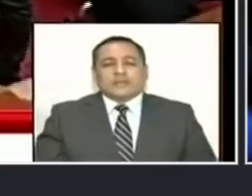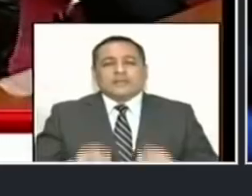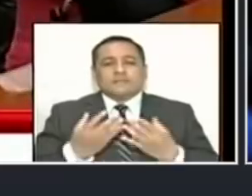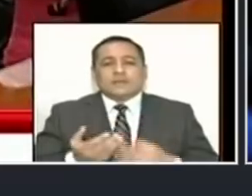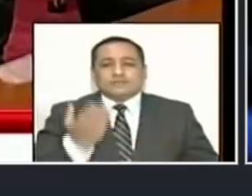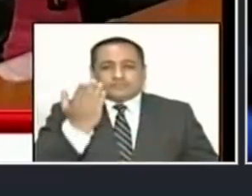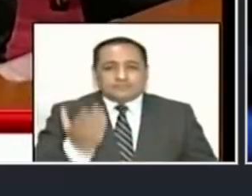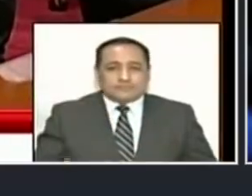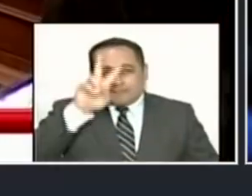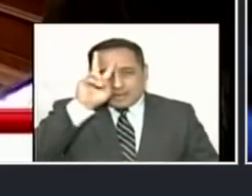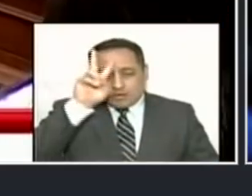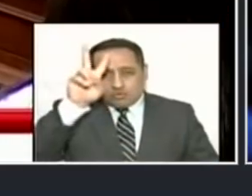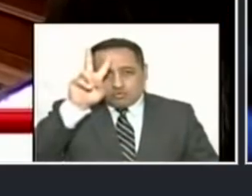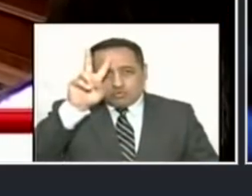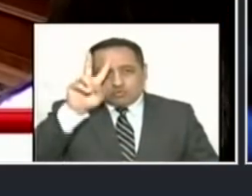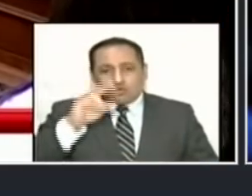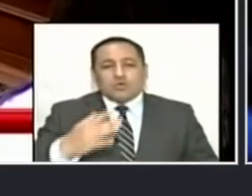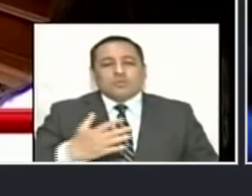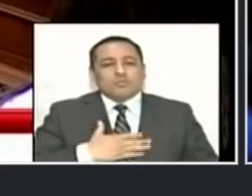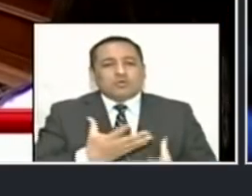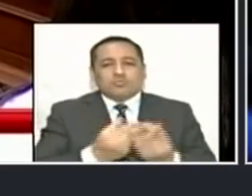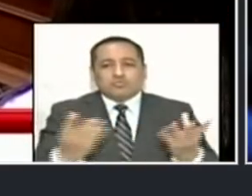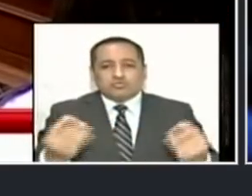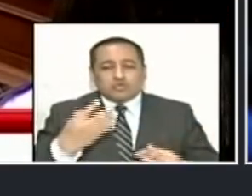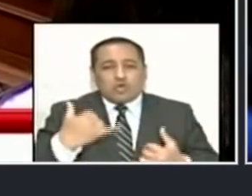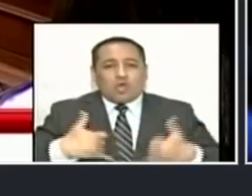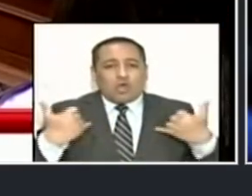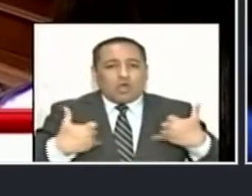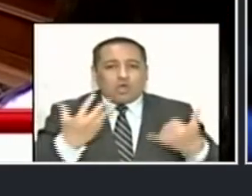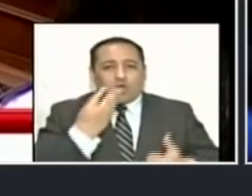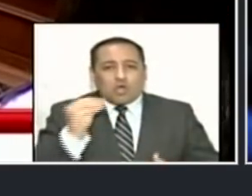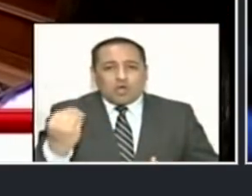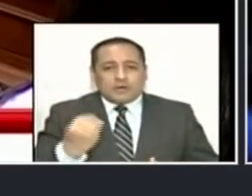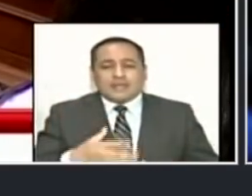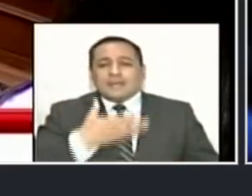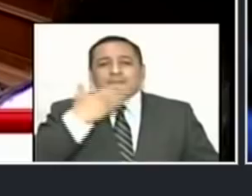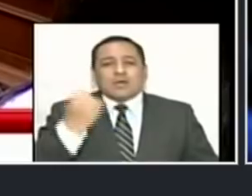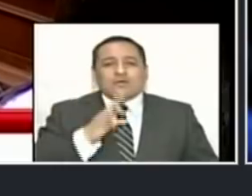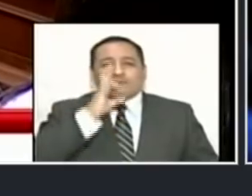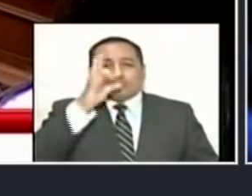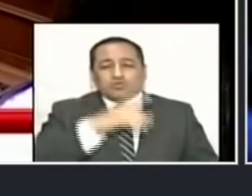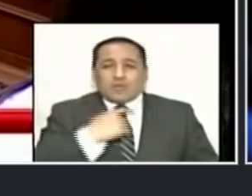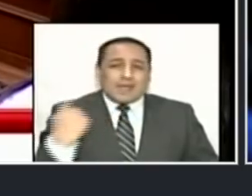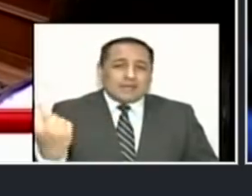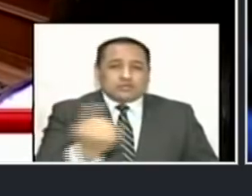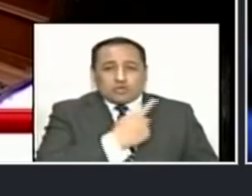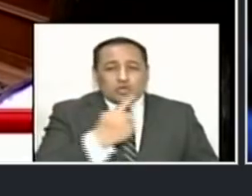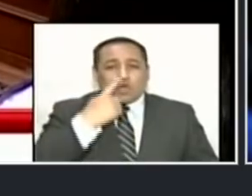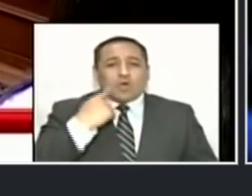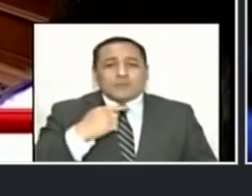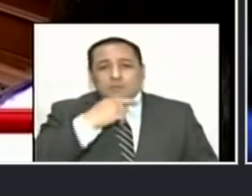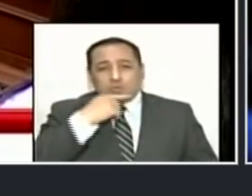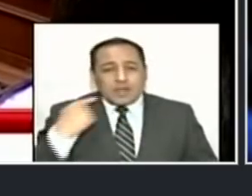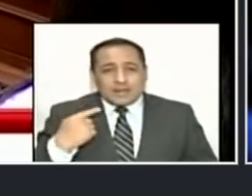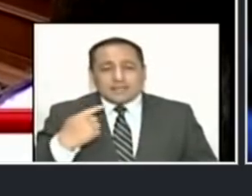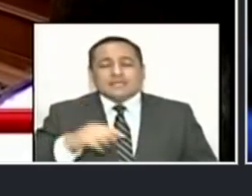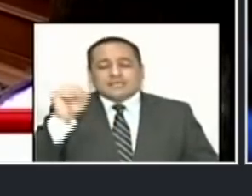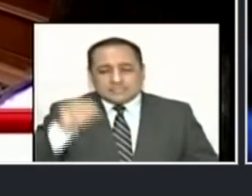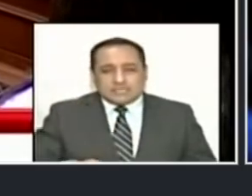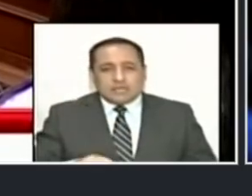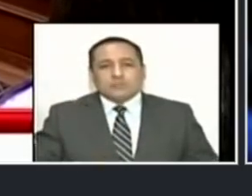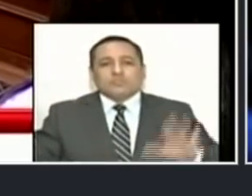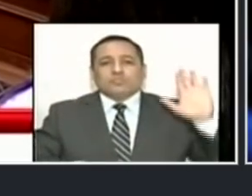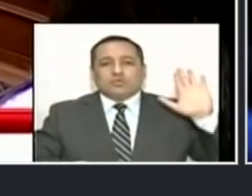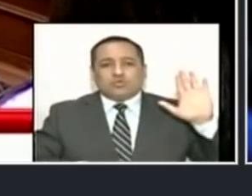tendrá que ver el gobierno que se establezca. Hoy día juramenta como presidente y tendrá, pues, gabinete